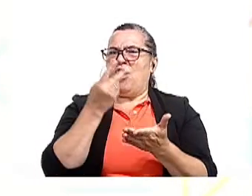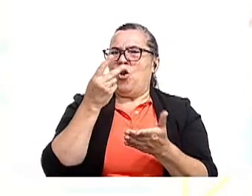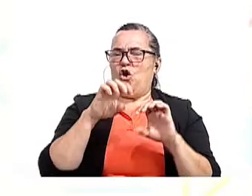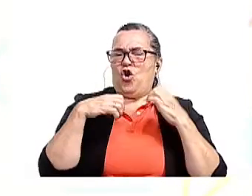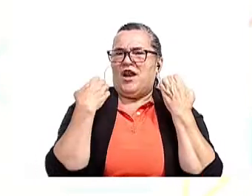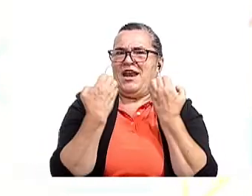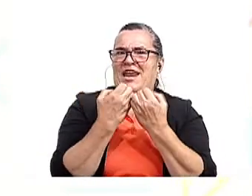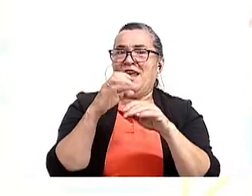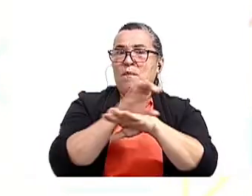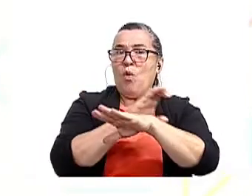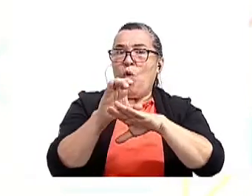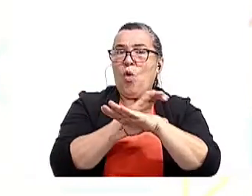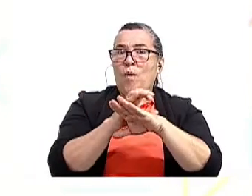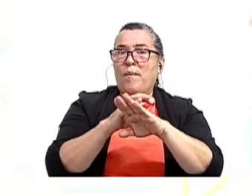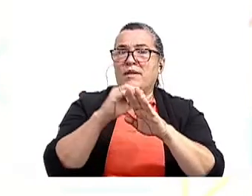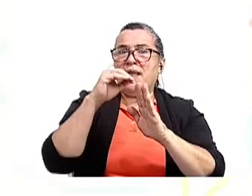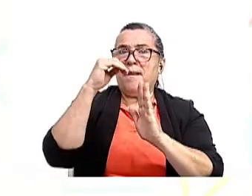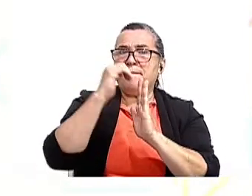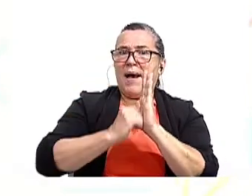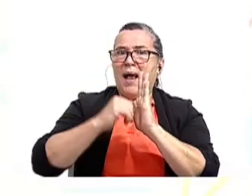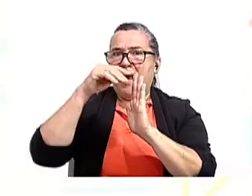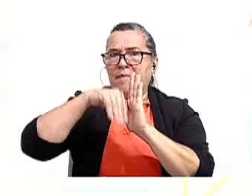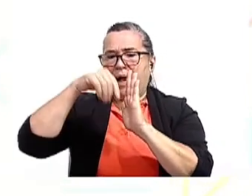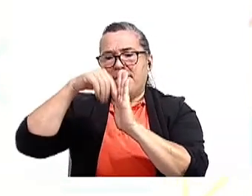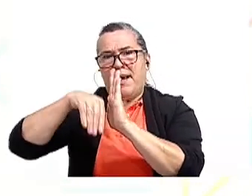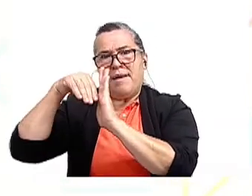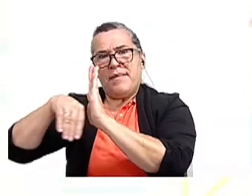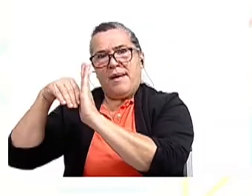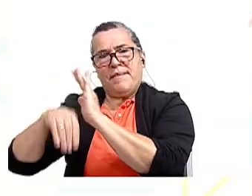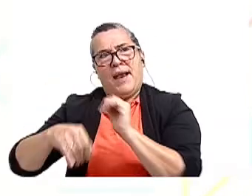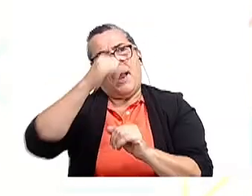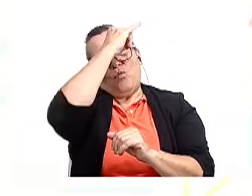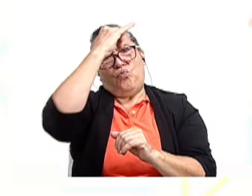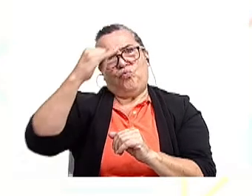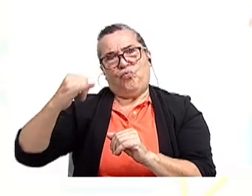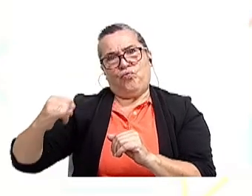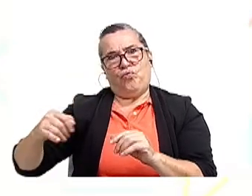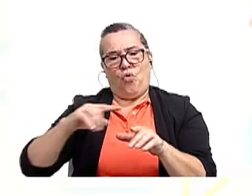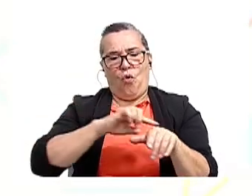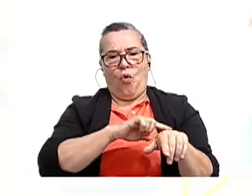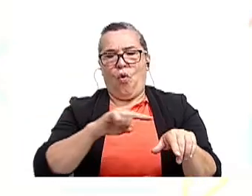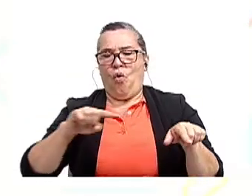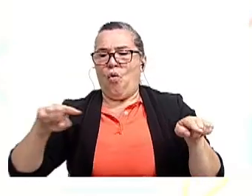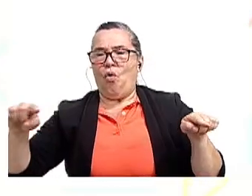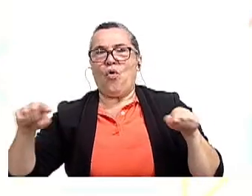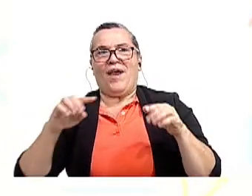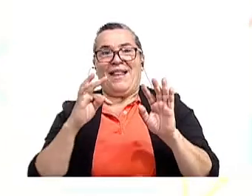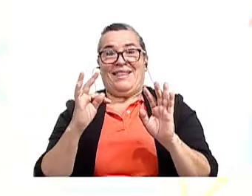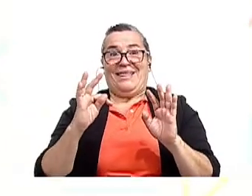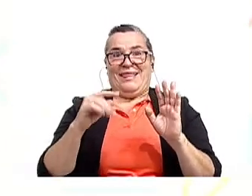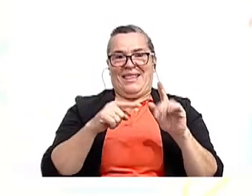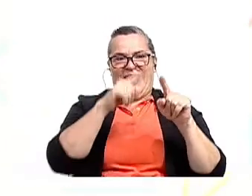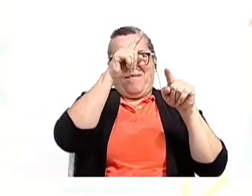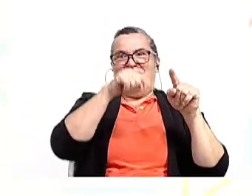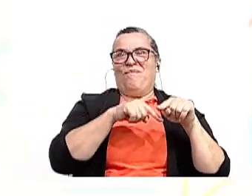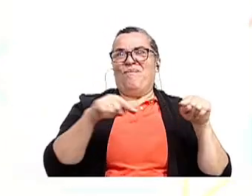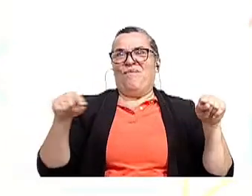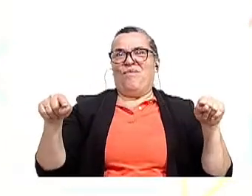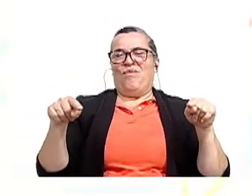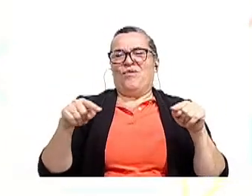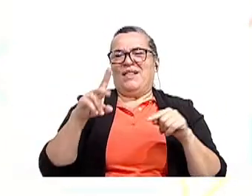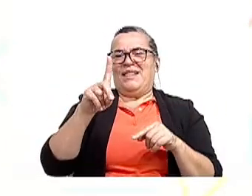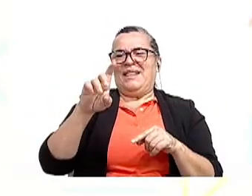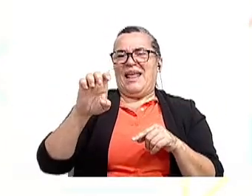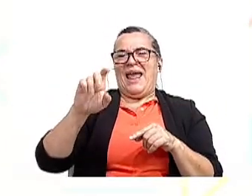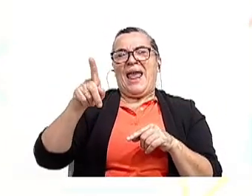equipo de cómputo se deprecia linealmente con respecto al tiempo. Y esto nos daba un indicio que indicaba depreciación,